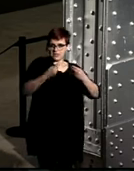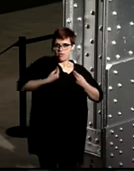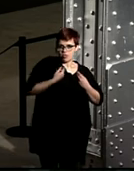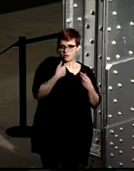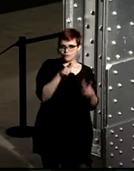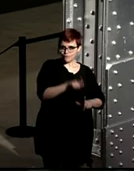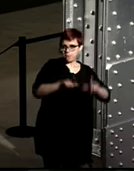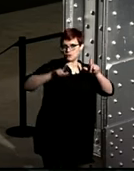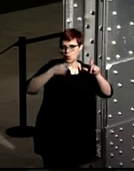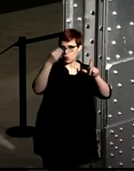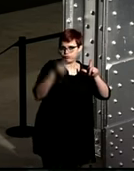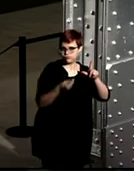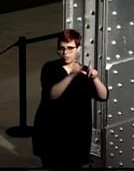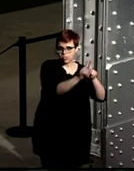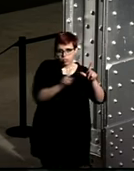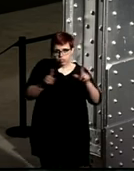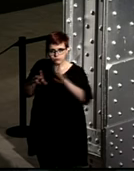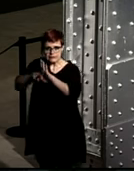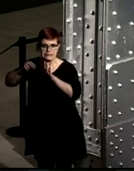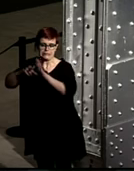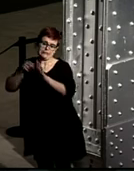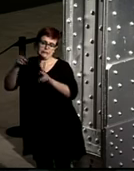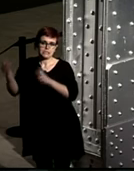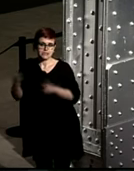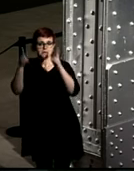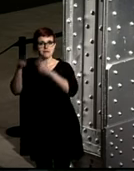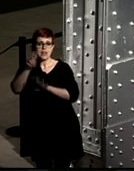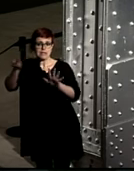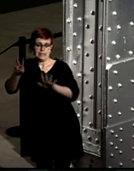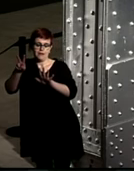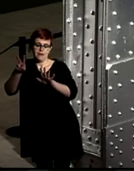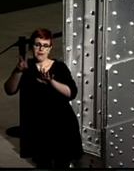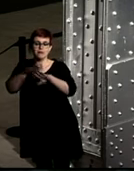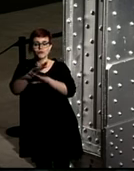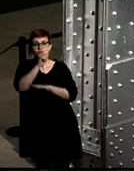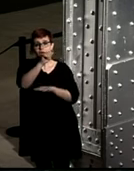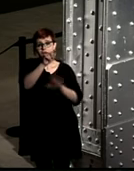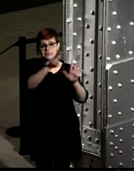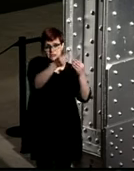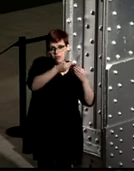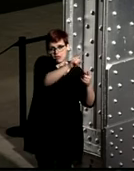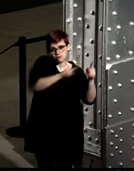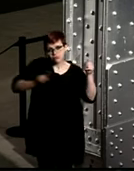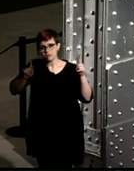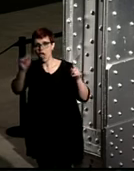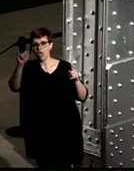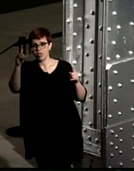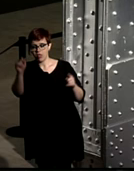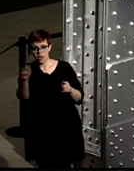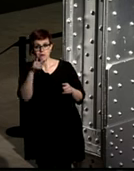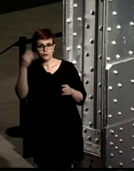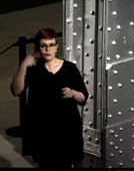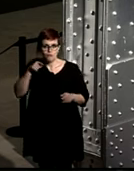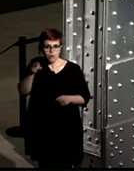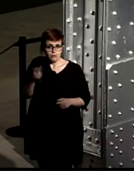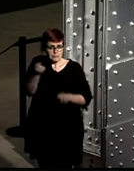todos los repartos de tus películas. No, somos amigos, eso es bueno. Trabajar Sí. con amigos siempre es bueno. Y trabajar con amigos que tienen tanto talento como Carmen Machi